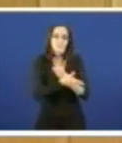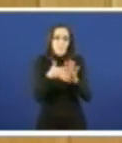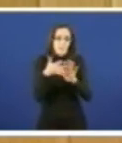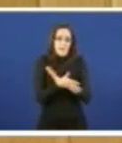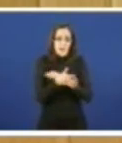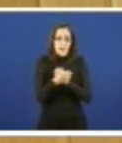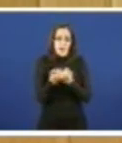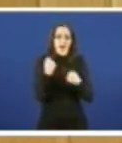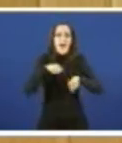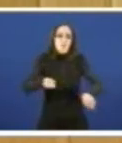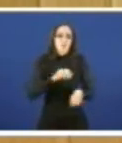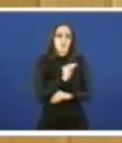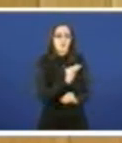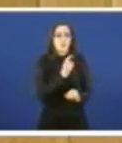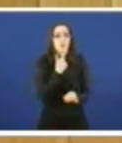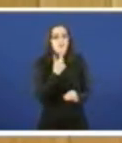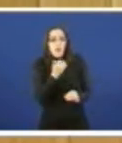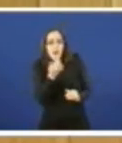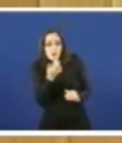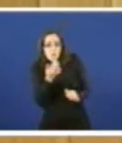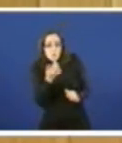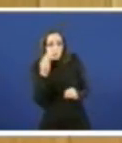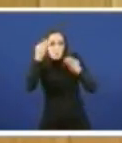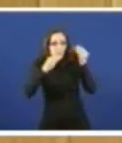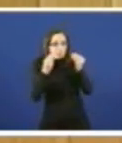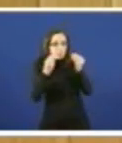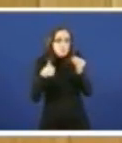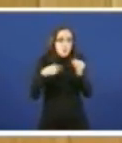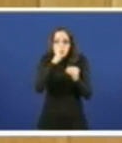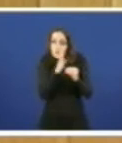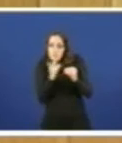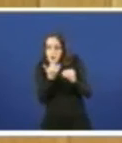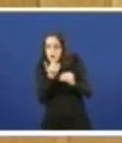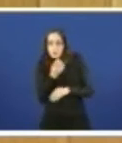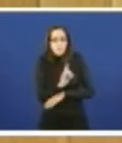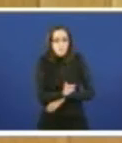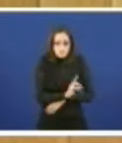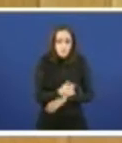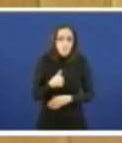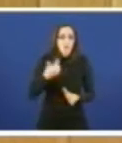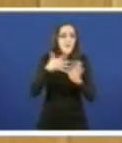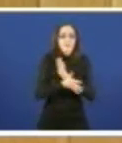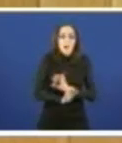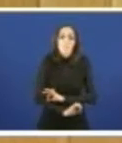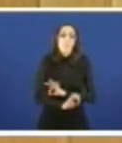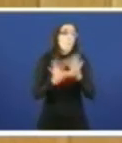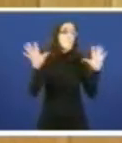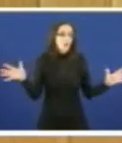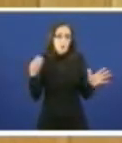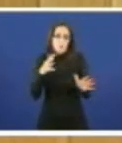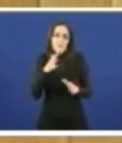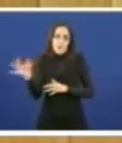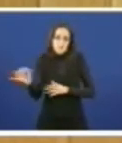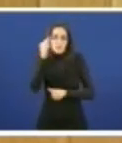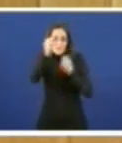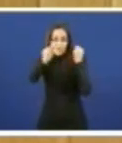que vostede dá sospeita de que hai algo detrás desta iniciativa. Pero eu xa lle expliquei, eu creo que con bastante detalle,